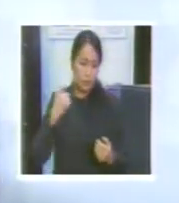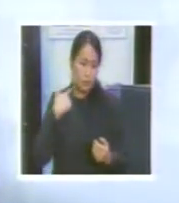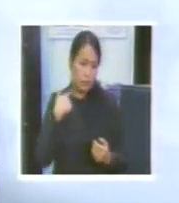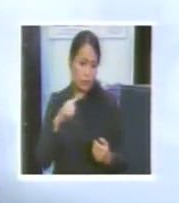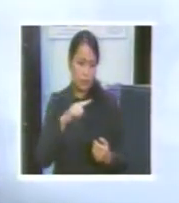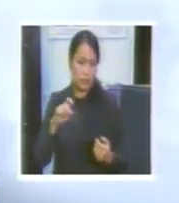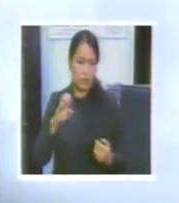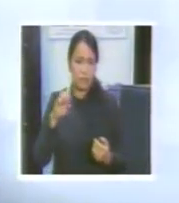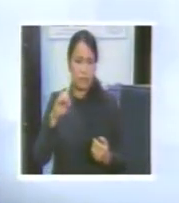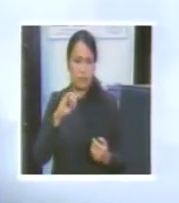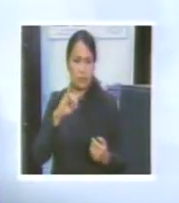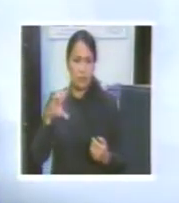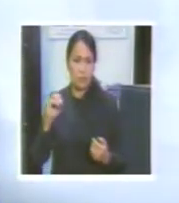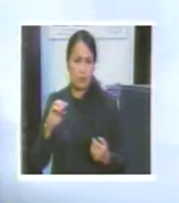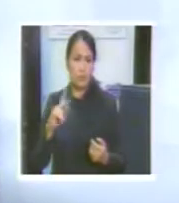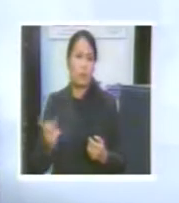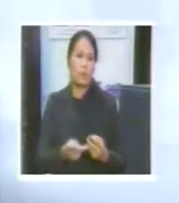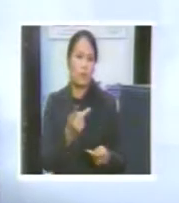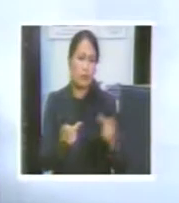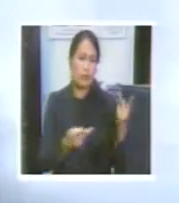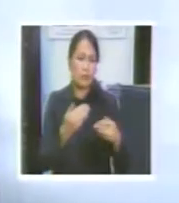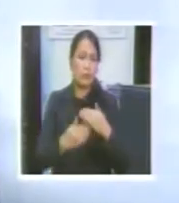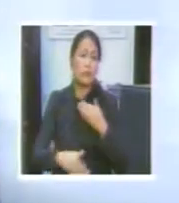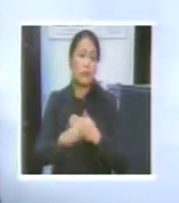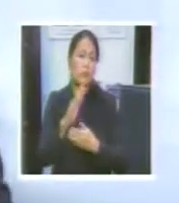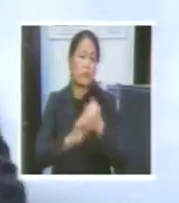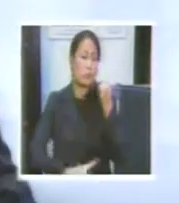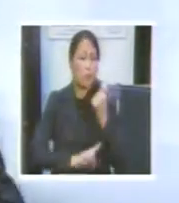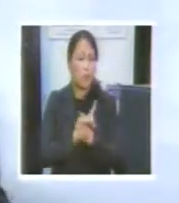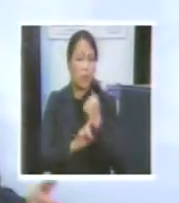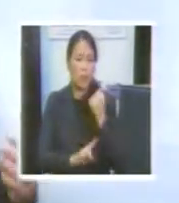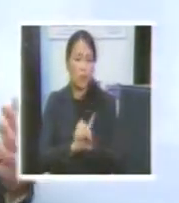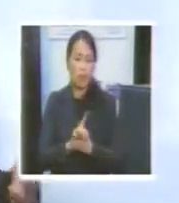podía representar graves problemas para México,